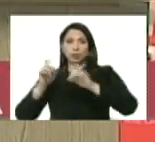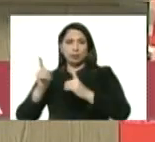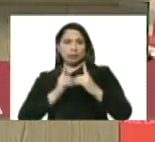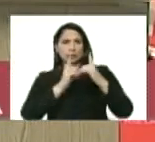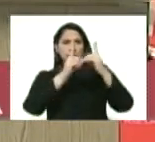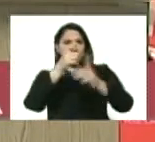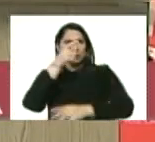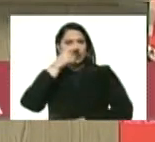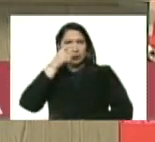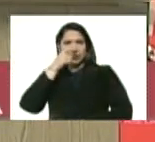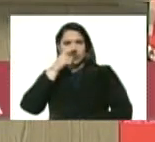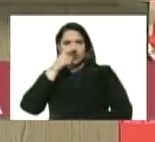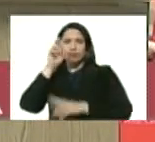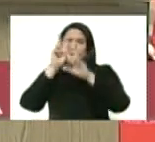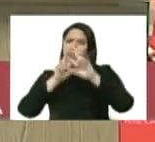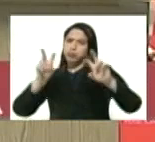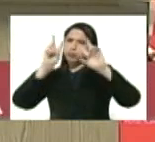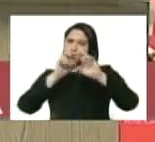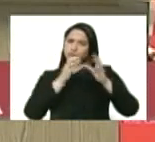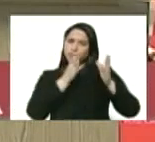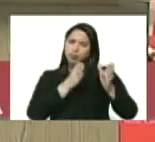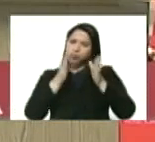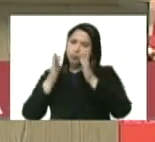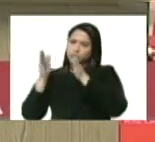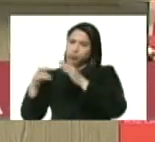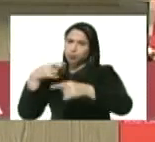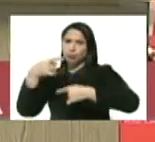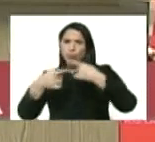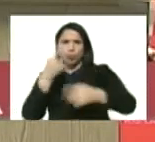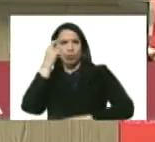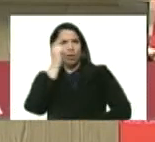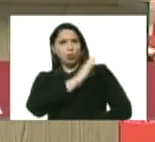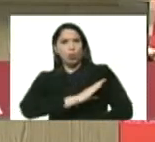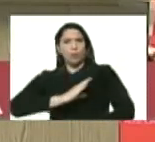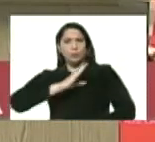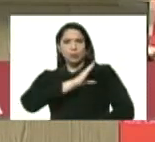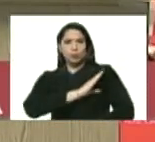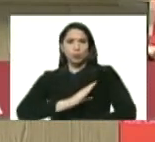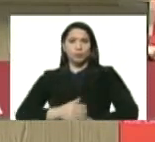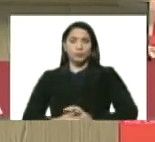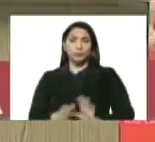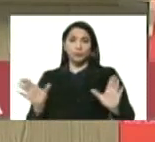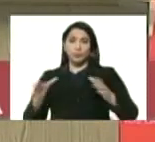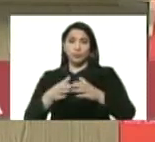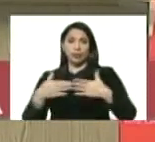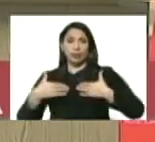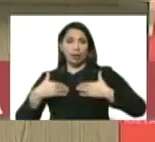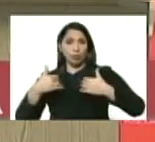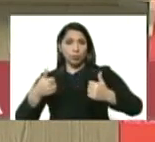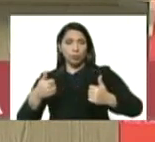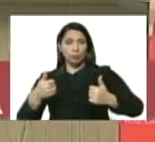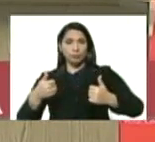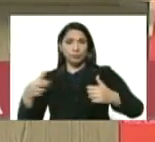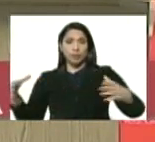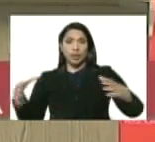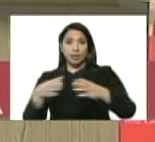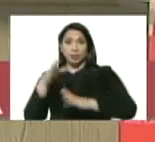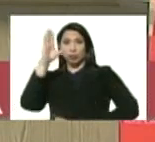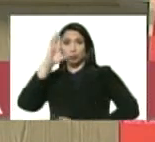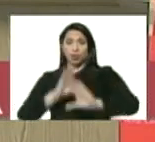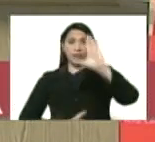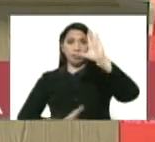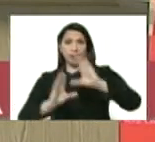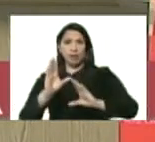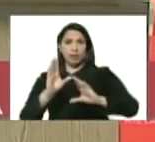seguimiento minucioso cada día en la comisión, el equipo de salud, el equipo de científicos,